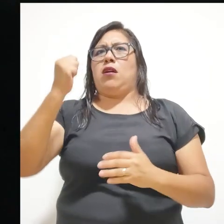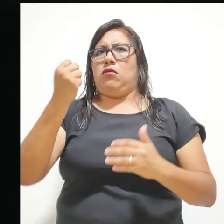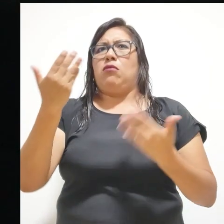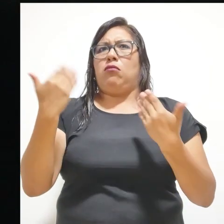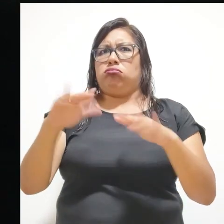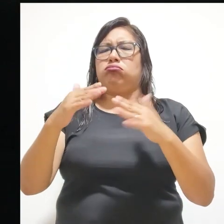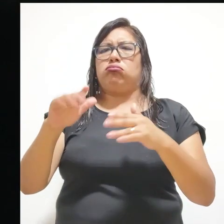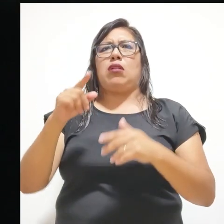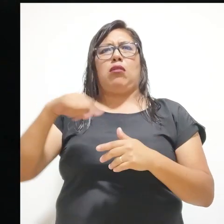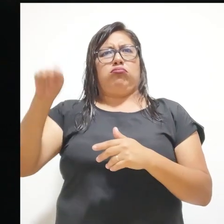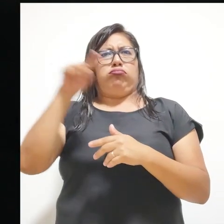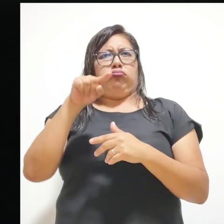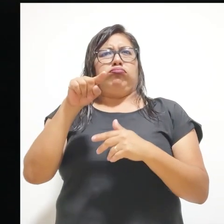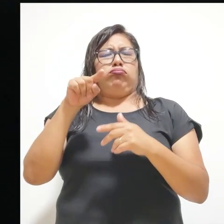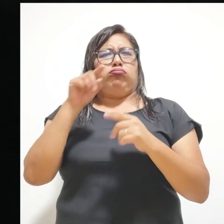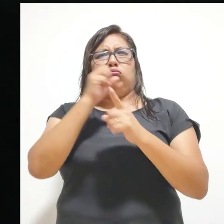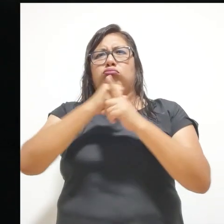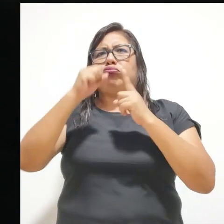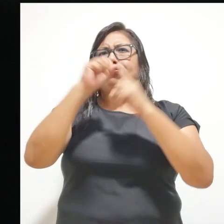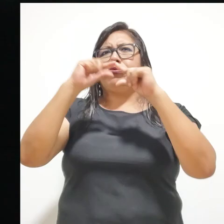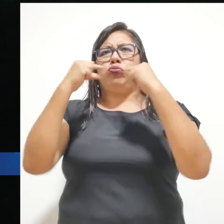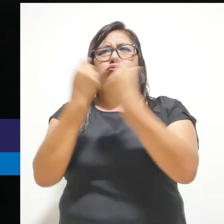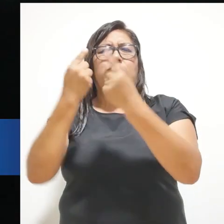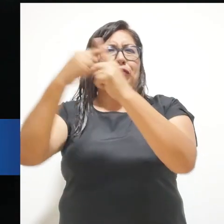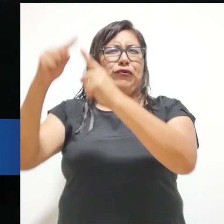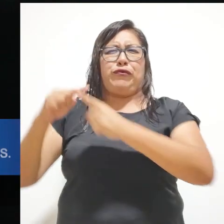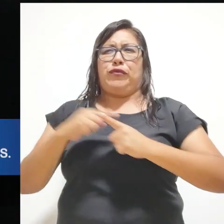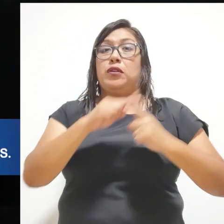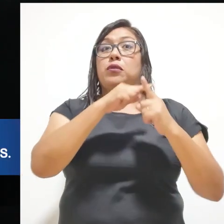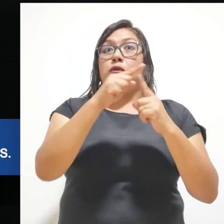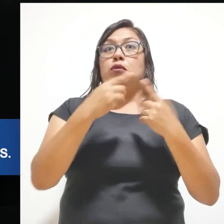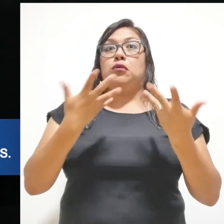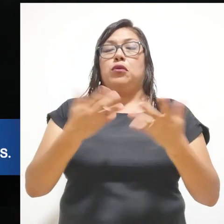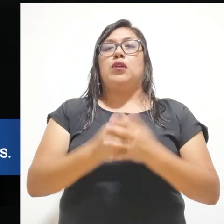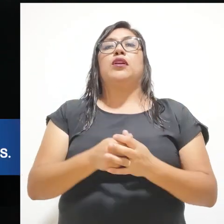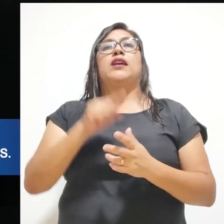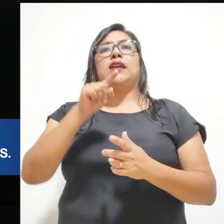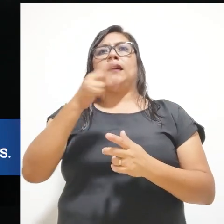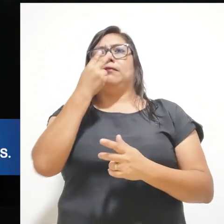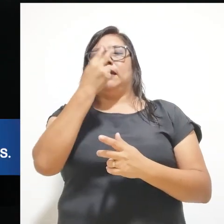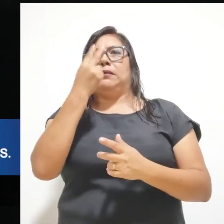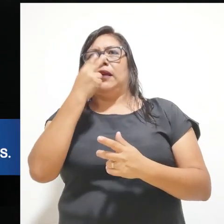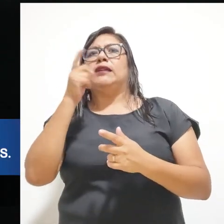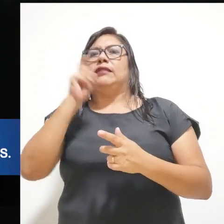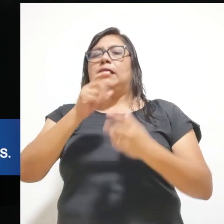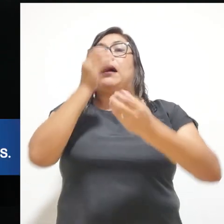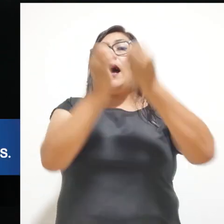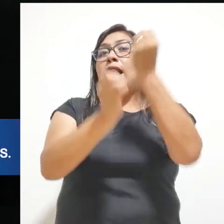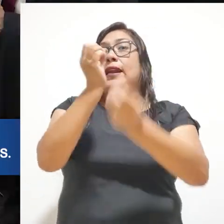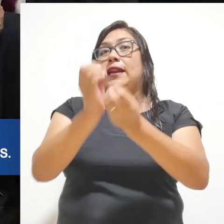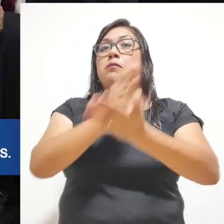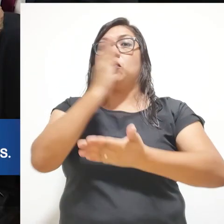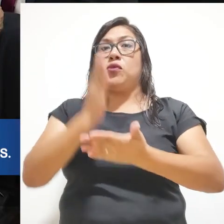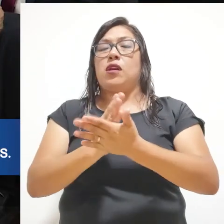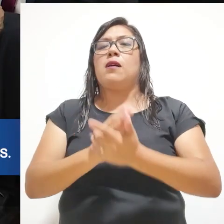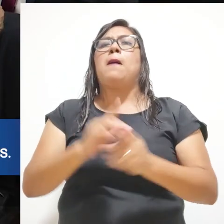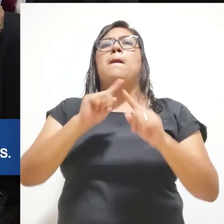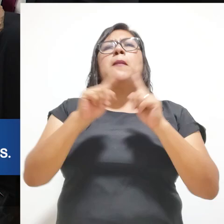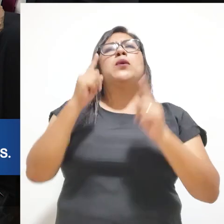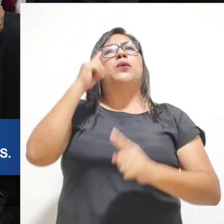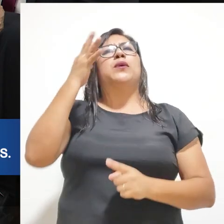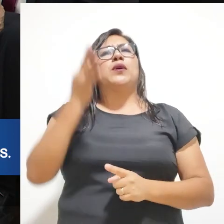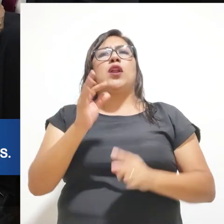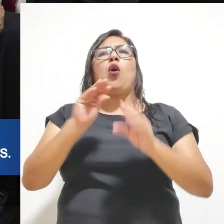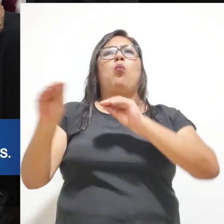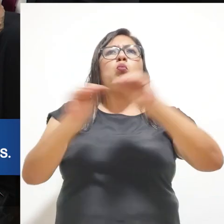grupos sociales, para la familia. Y en eso todavía tenemos una, como decir, una gran brecha que solucionar. Pero creo que